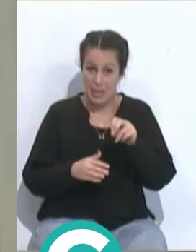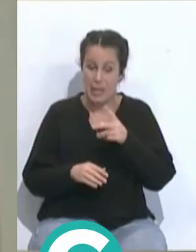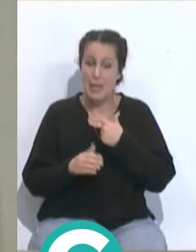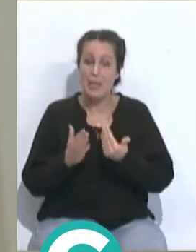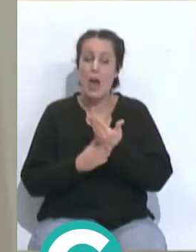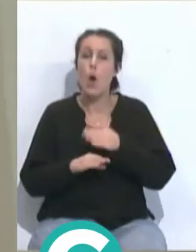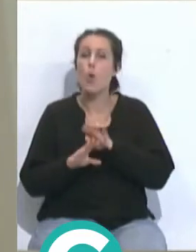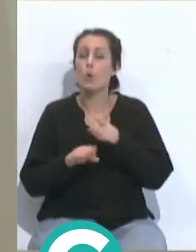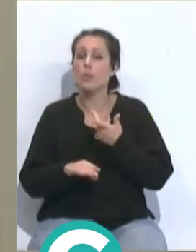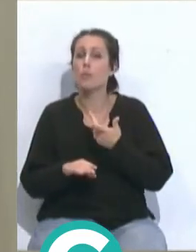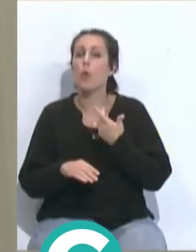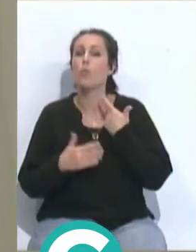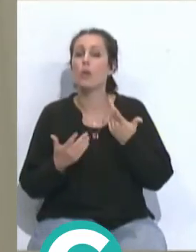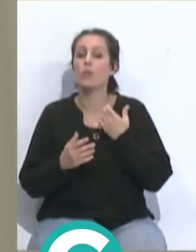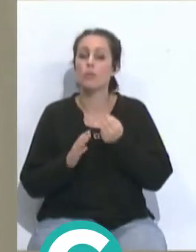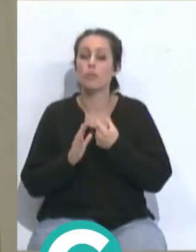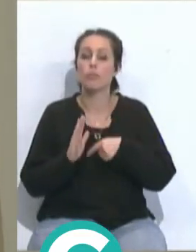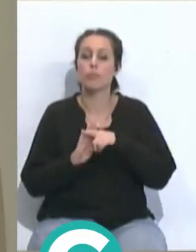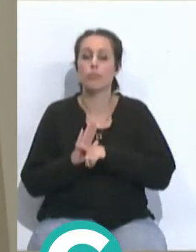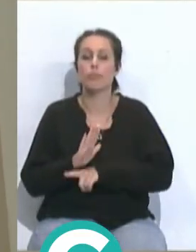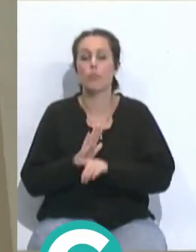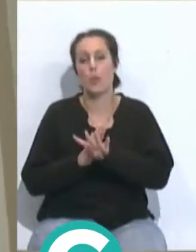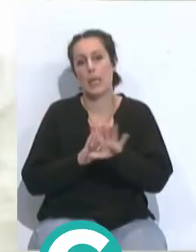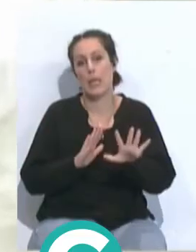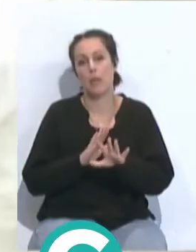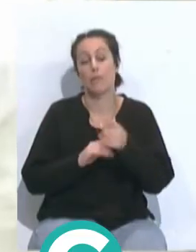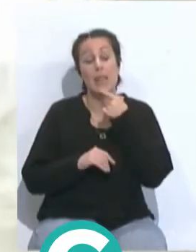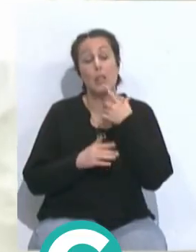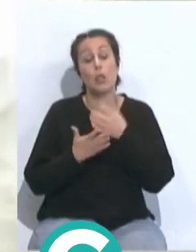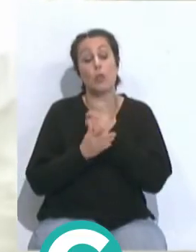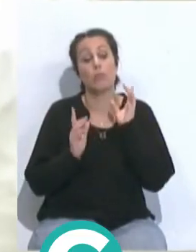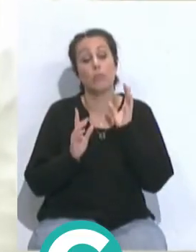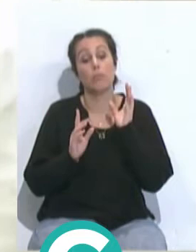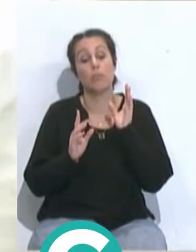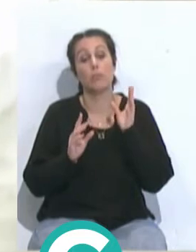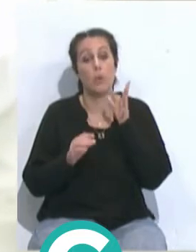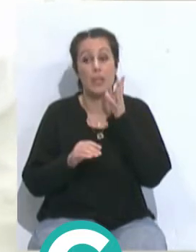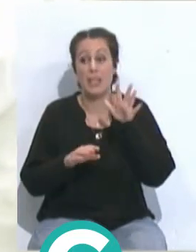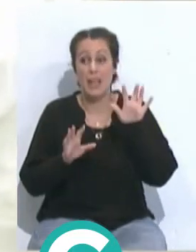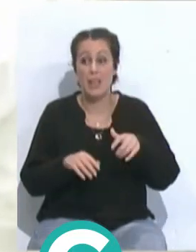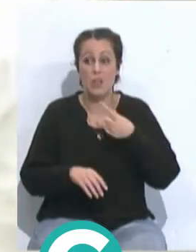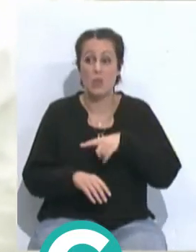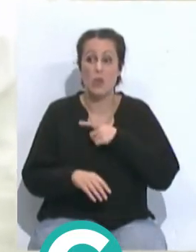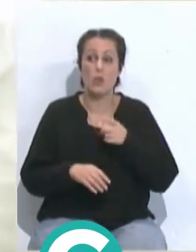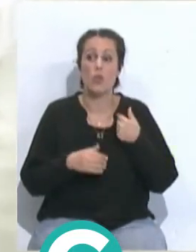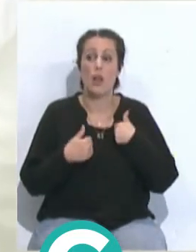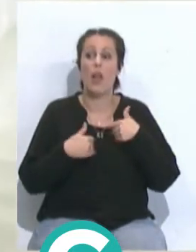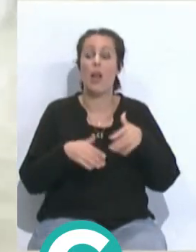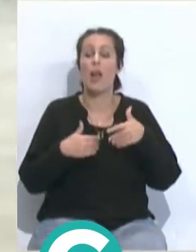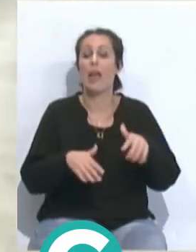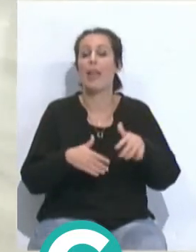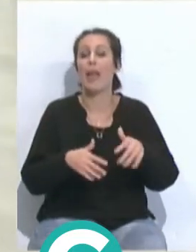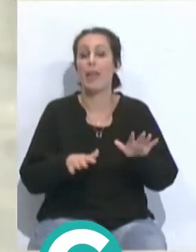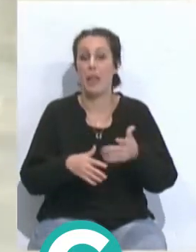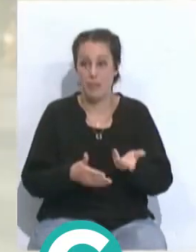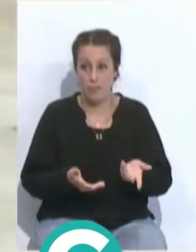último día del plazo de inscripción se inscribieron 45 agrupaciones. Con eso lo digo todo. No por nada, sino porque en Cádiz somos muy de deja para última hora todo. Eso no